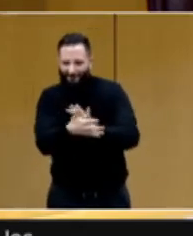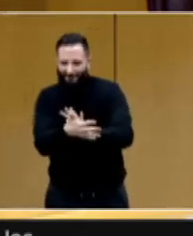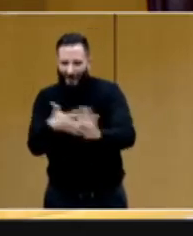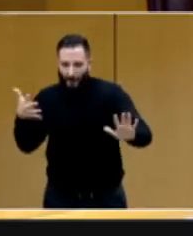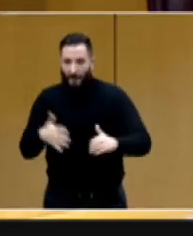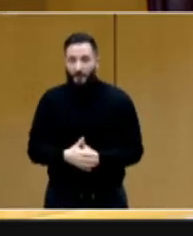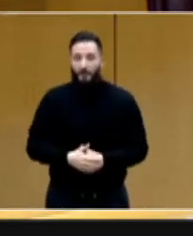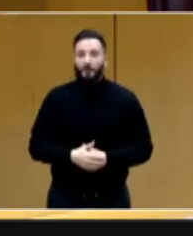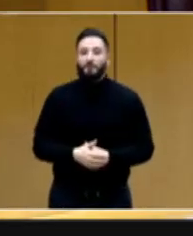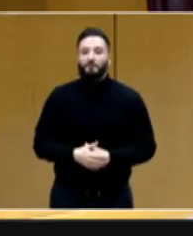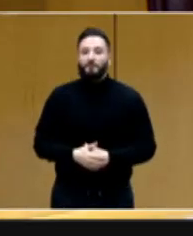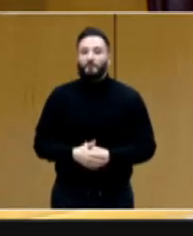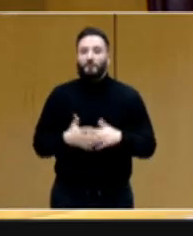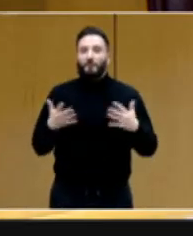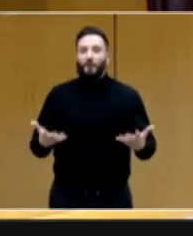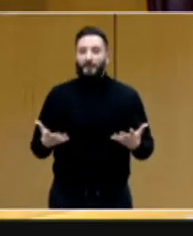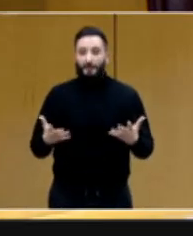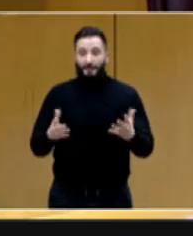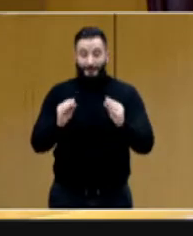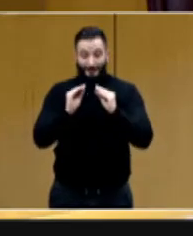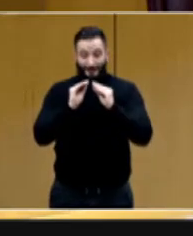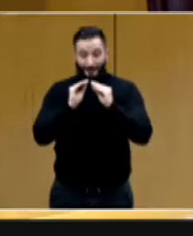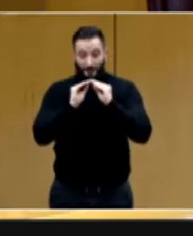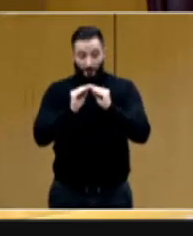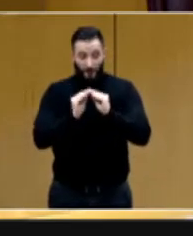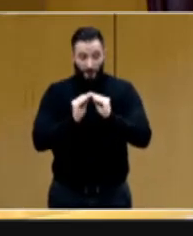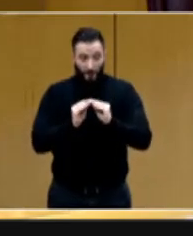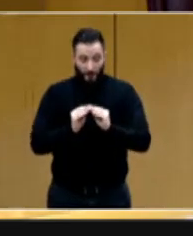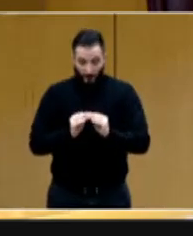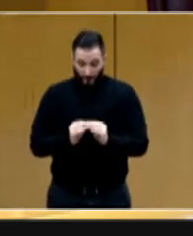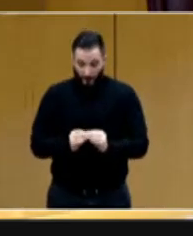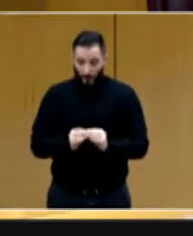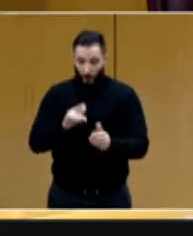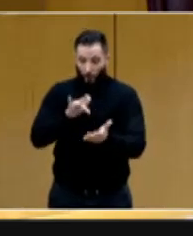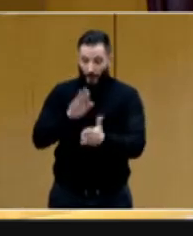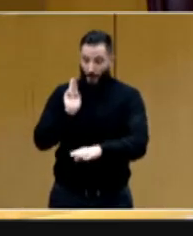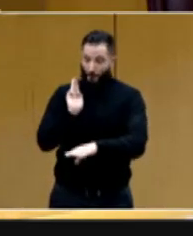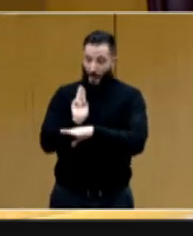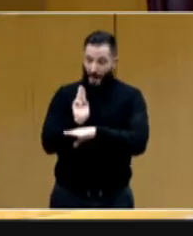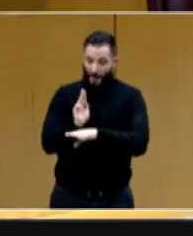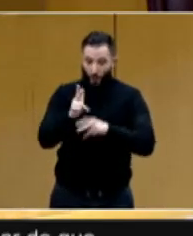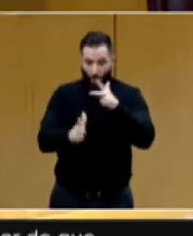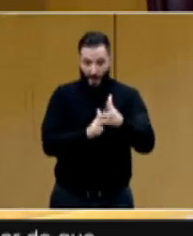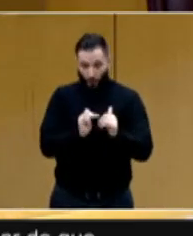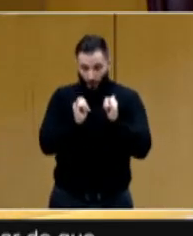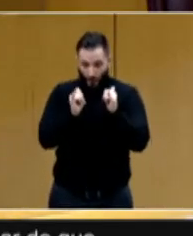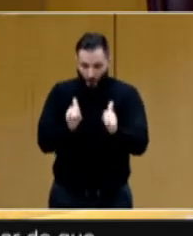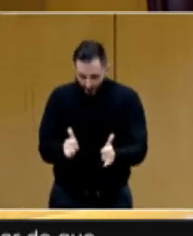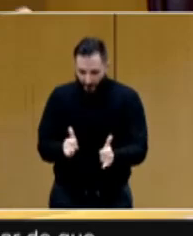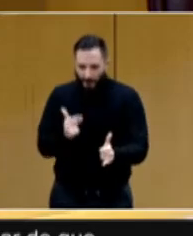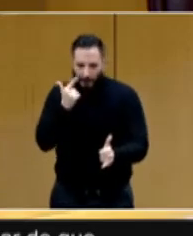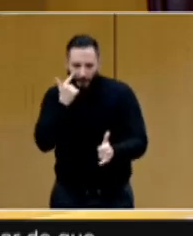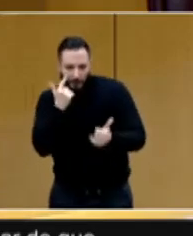esa tuvimos que hacer ese juego tuvimos que llegar en el parlamento Vasco a un equilibrio en el que efectivamente